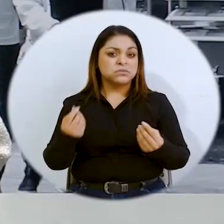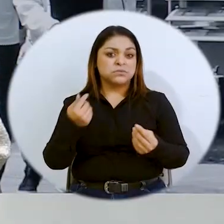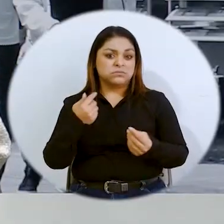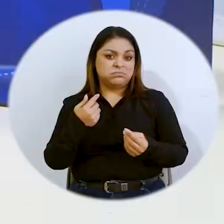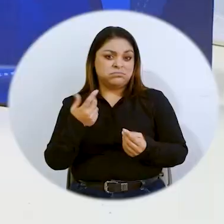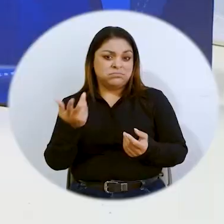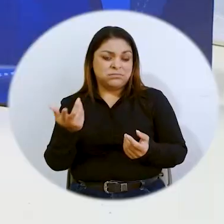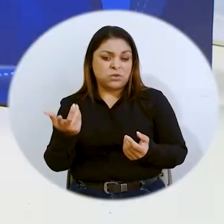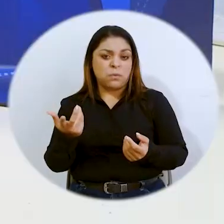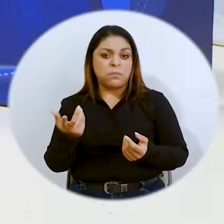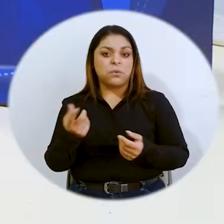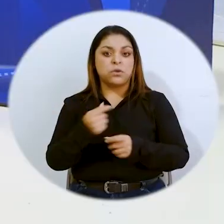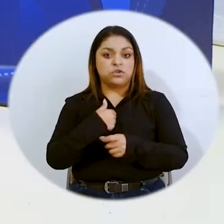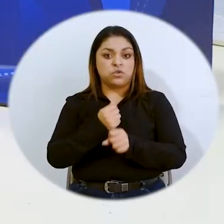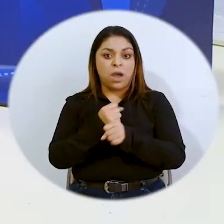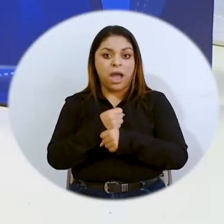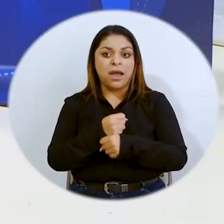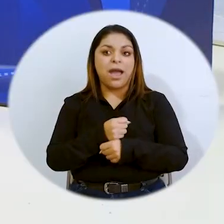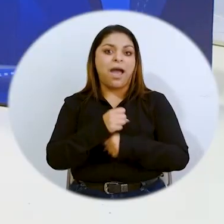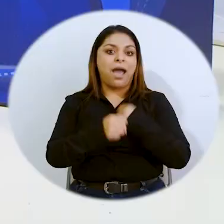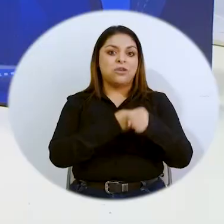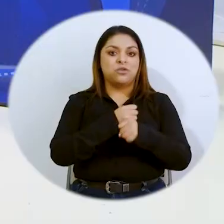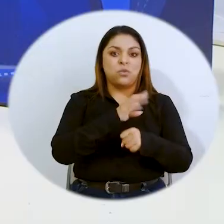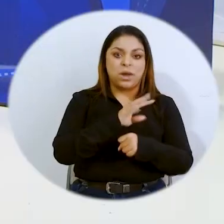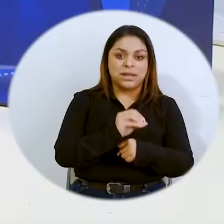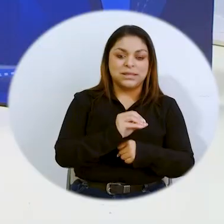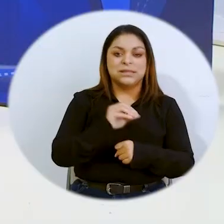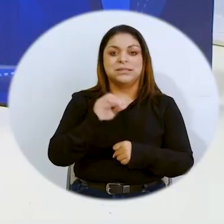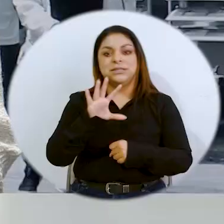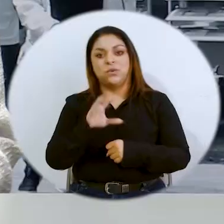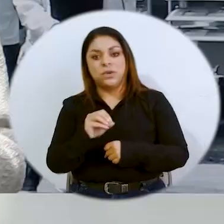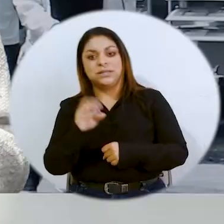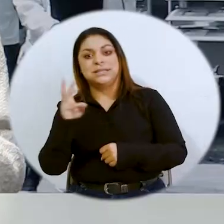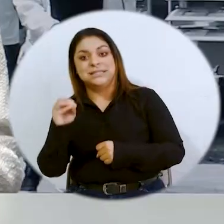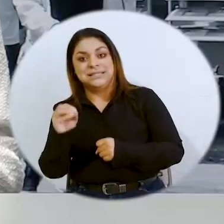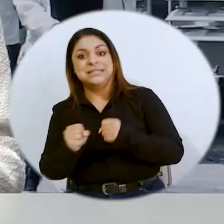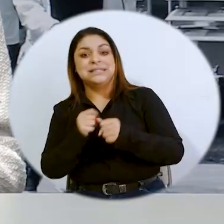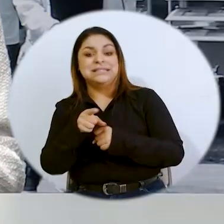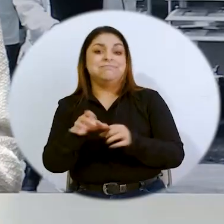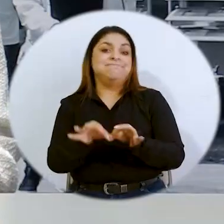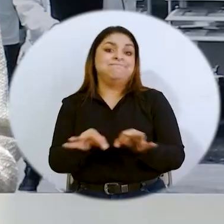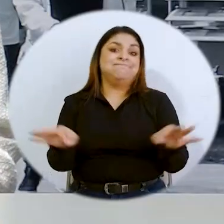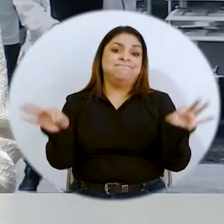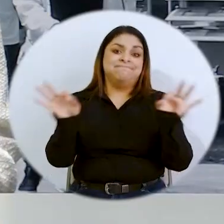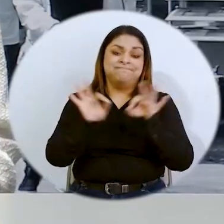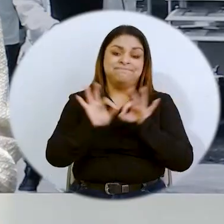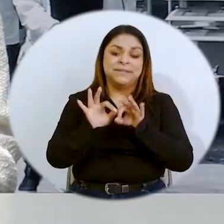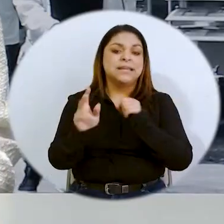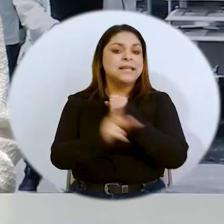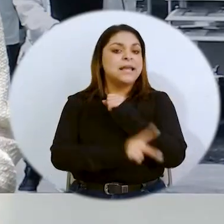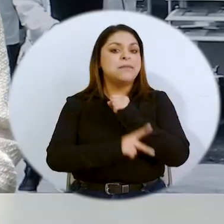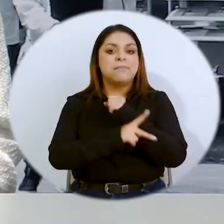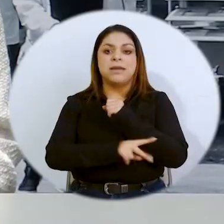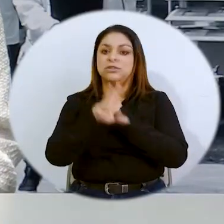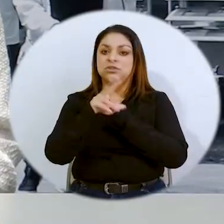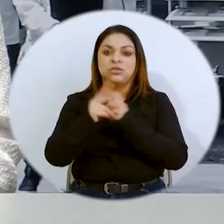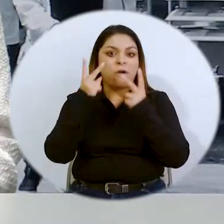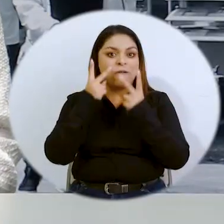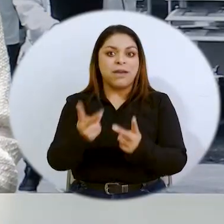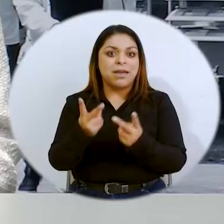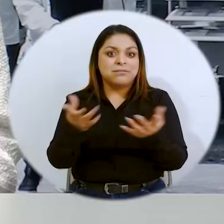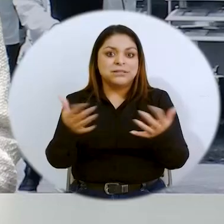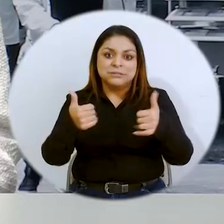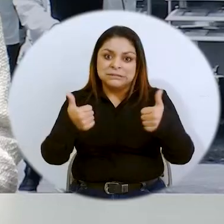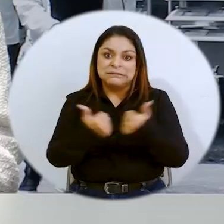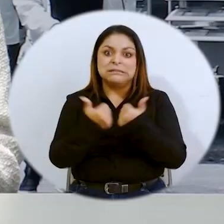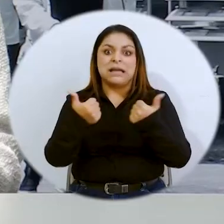tenés 70 años. O sea, lo que hagamos a los 40 y los 50 y los 60 años es muy relevante. Y el país no está viendo el reto